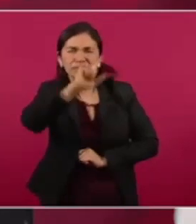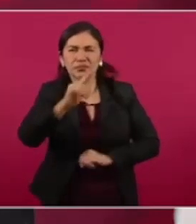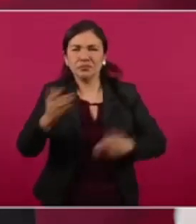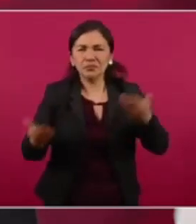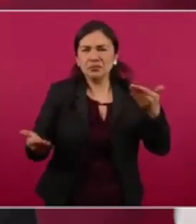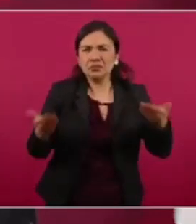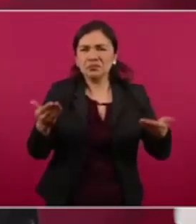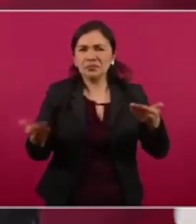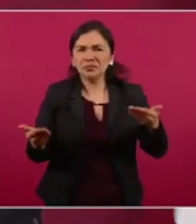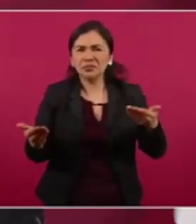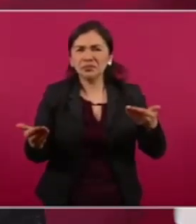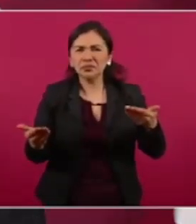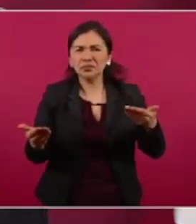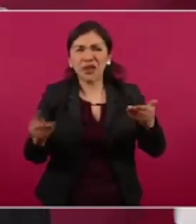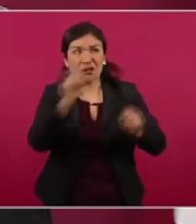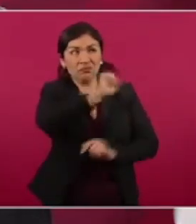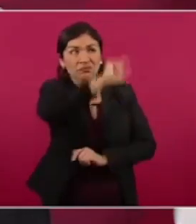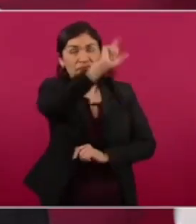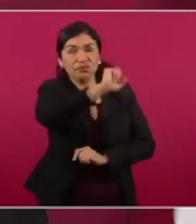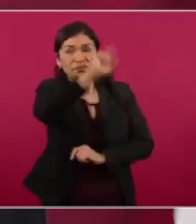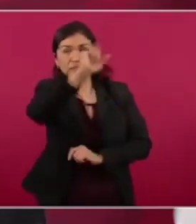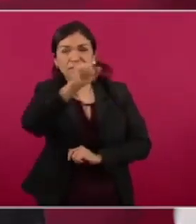de un potentado?